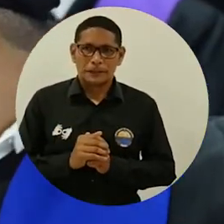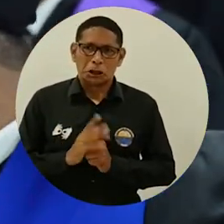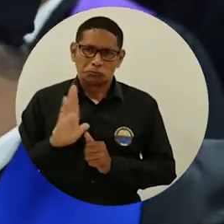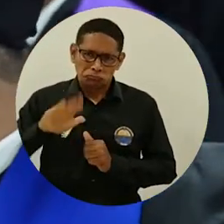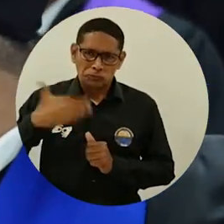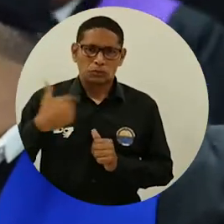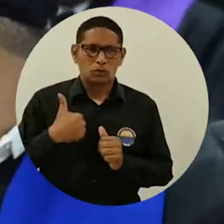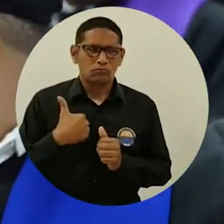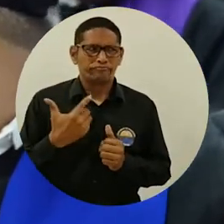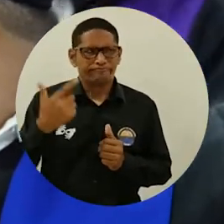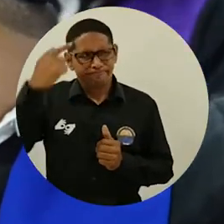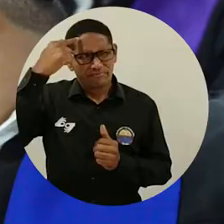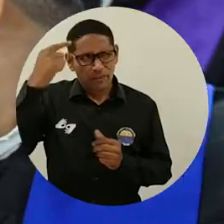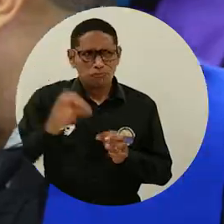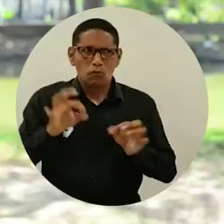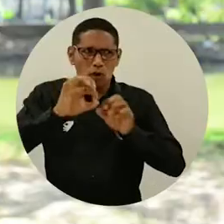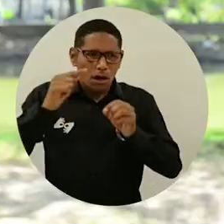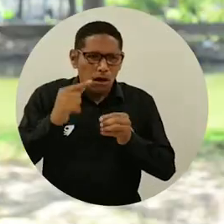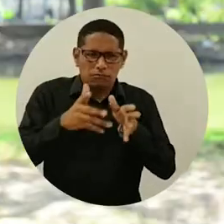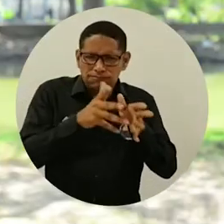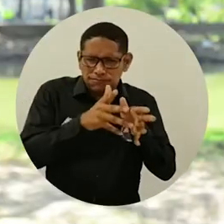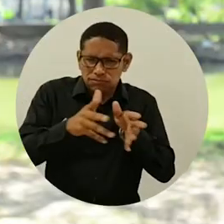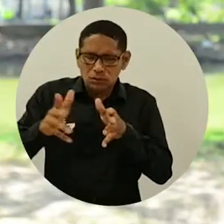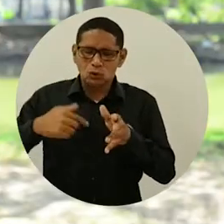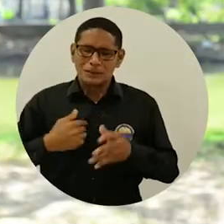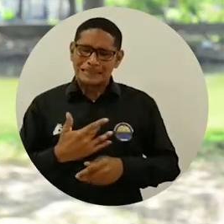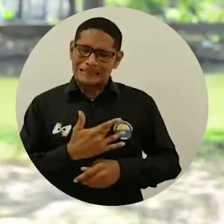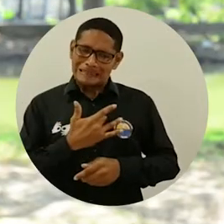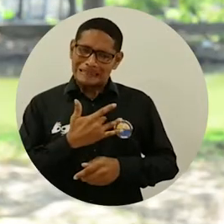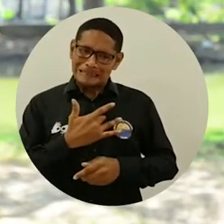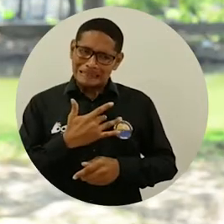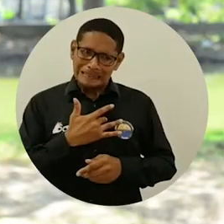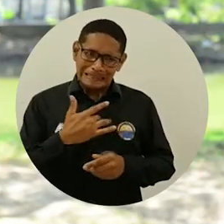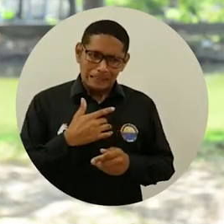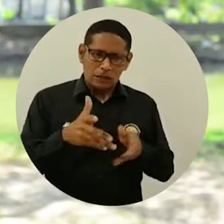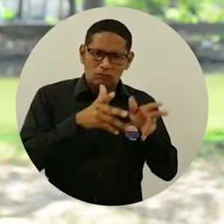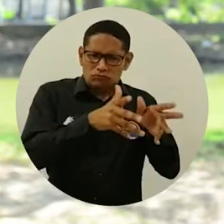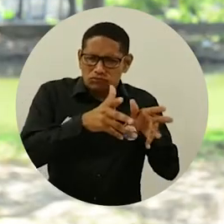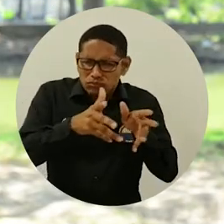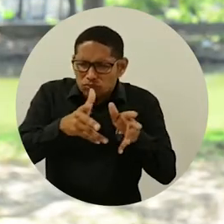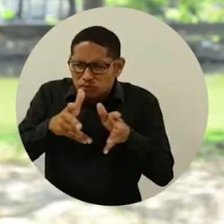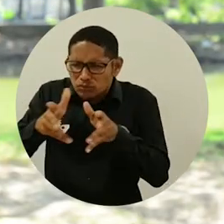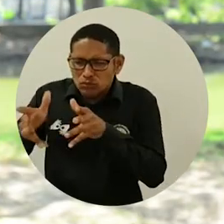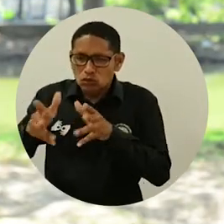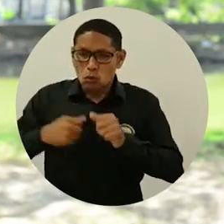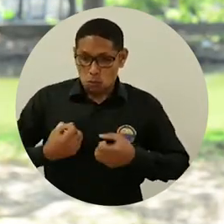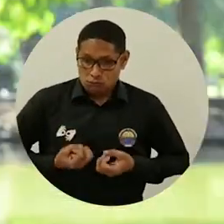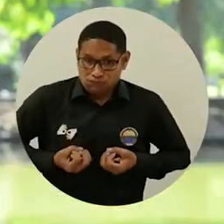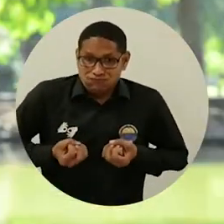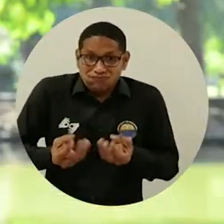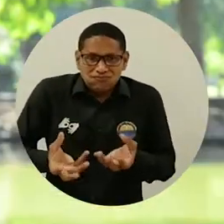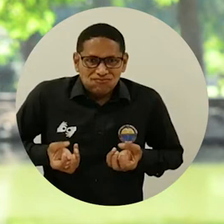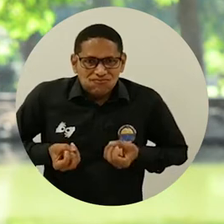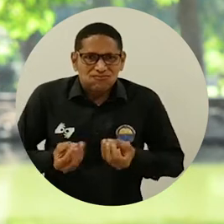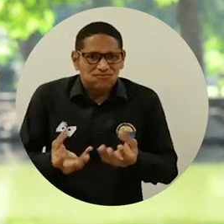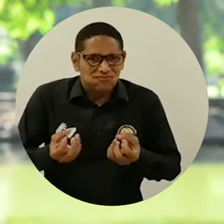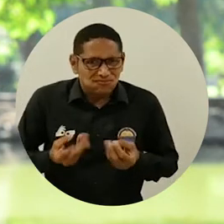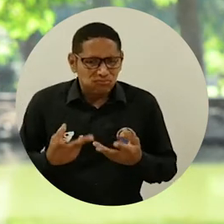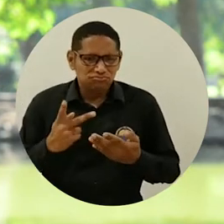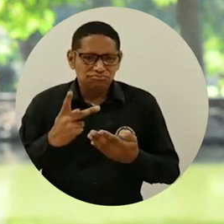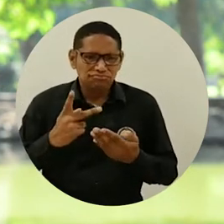no. Yo me dediqué a la educación porque siento que a través de la educación, a través de un colegio, yo tengo un niño, puedo